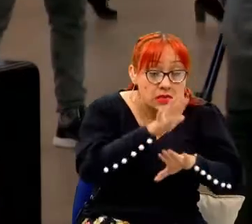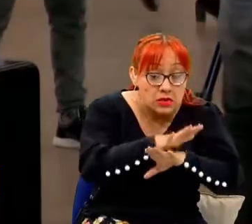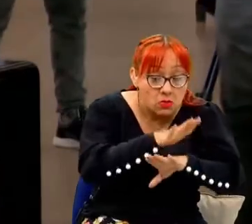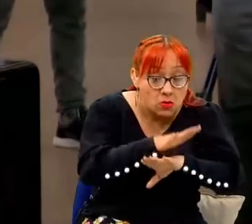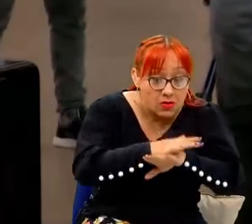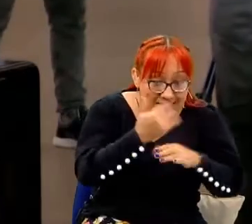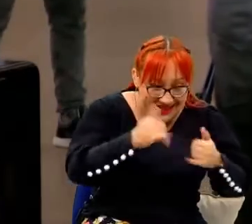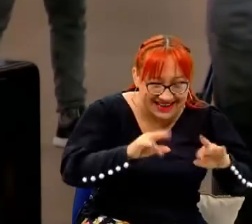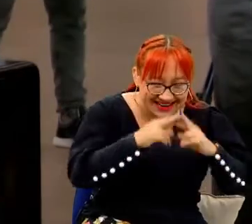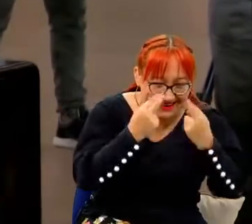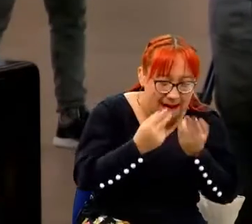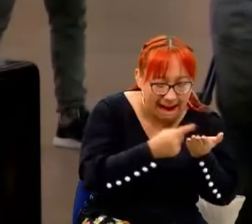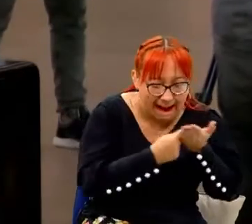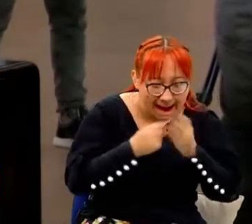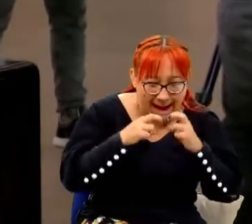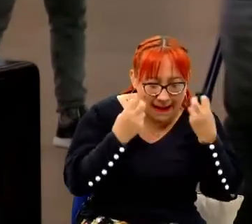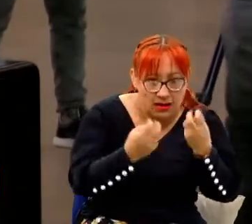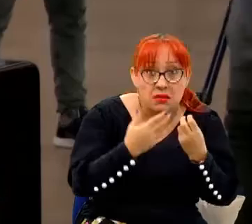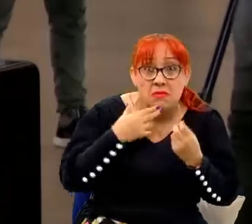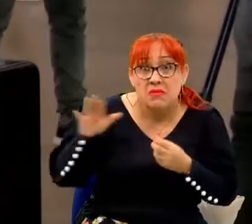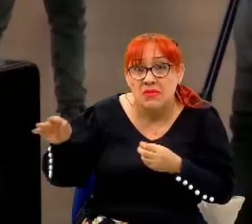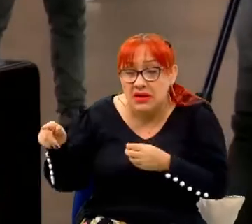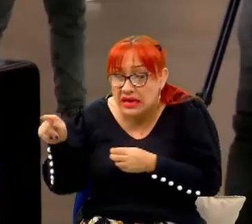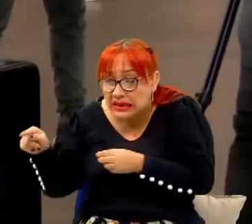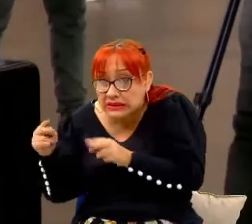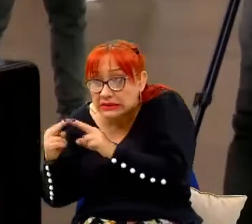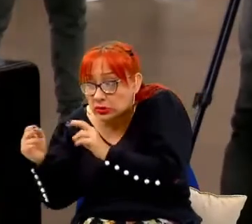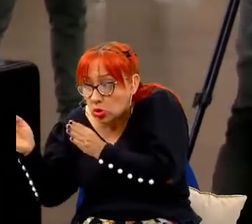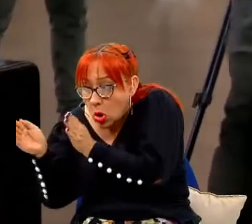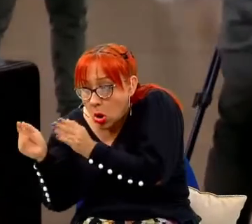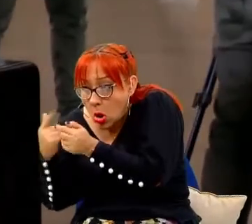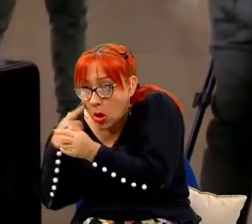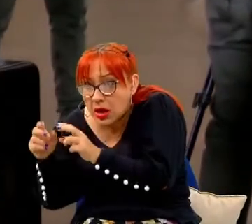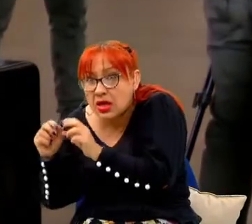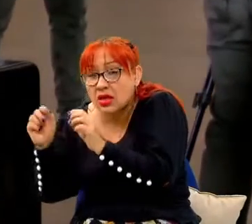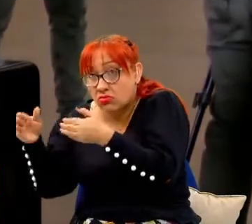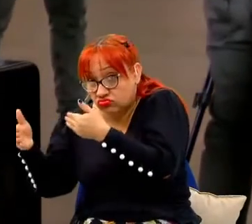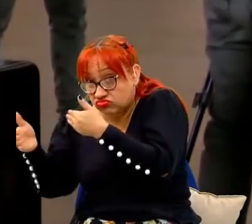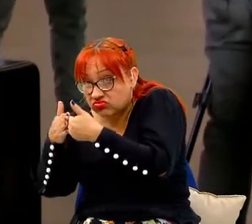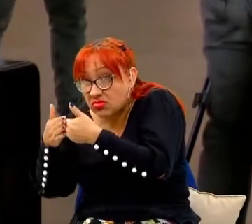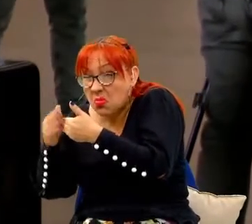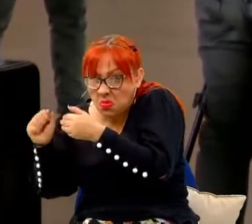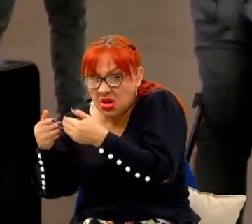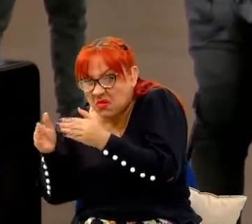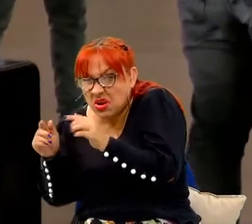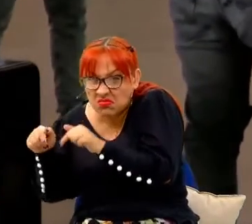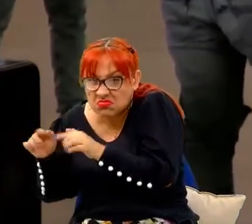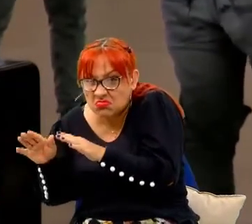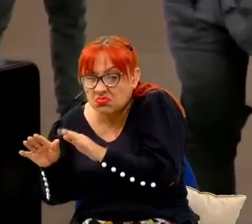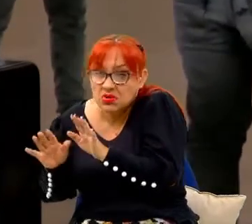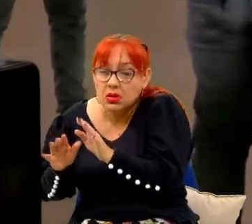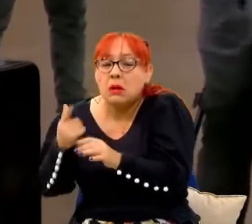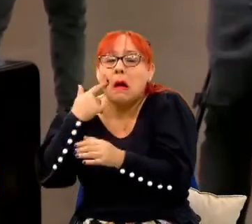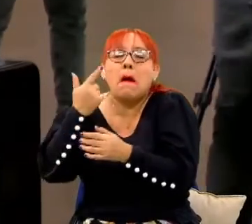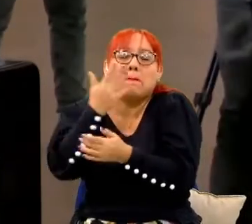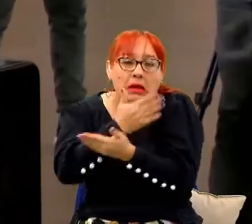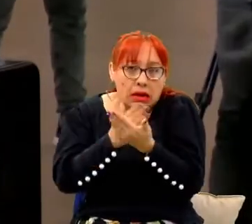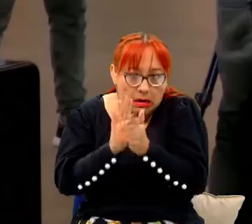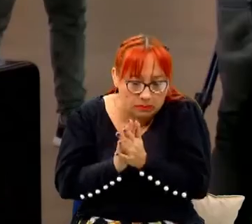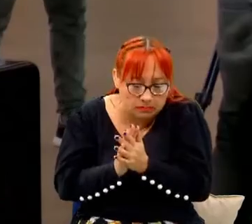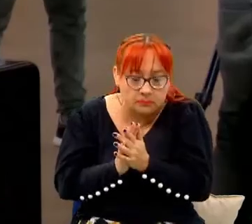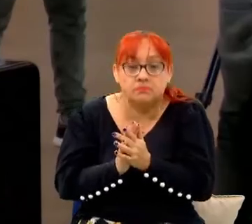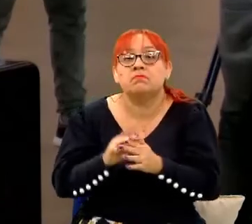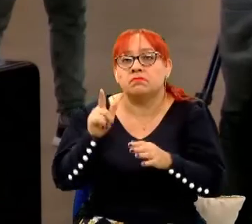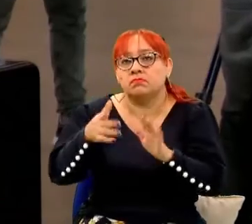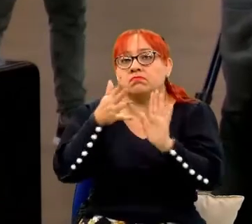terminen determinando si de casualidad se abrirá o si continuará cerrado mientras sean condiciones especiales frente a eso. Esa es la información que por ahora